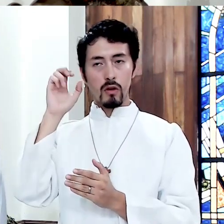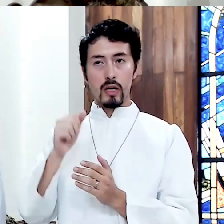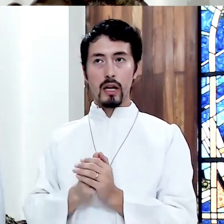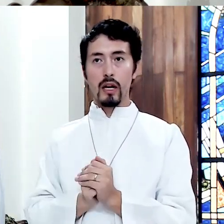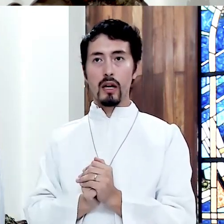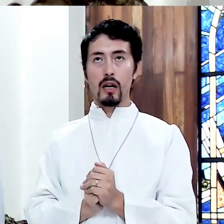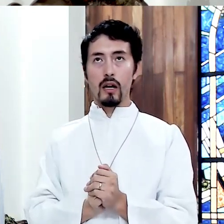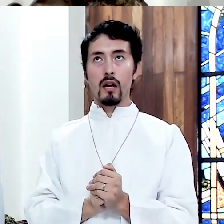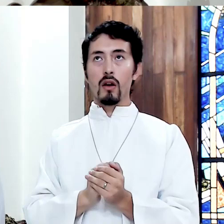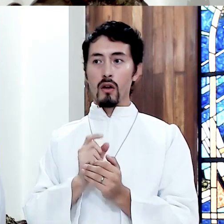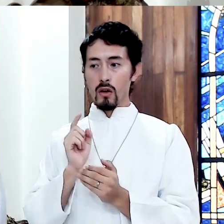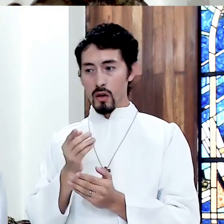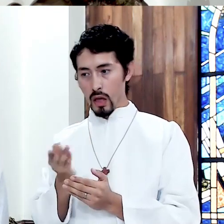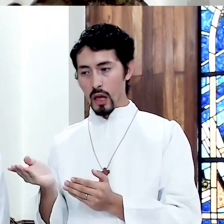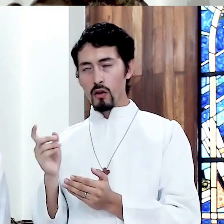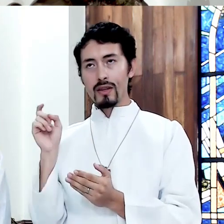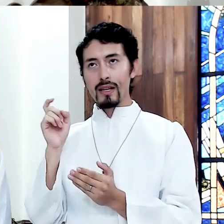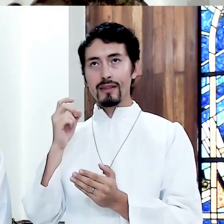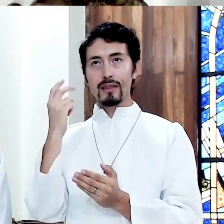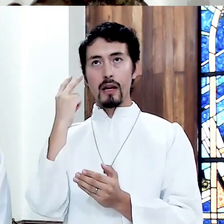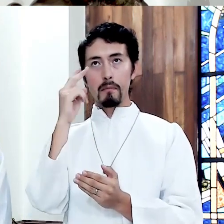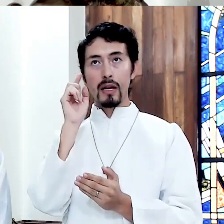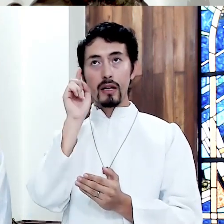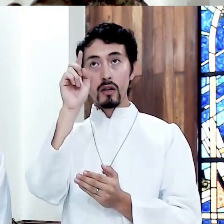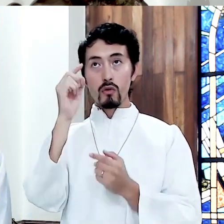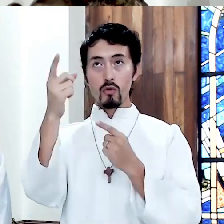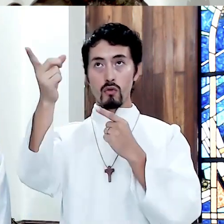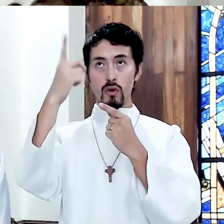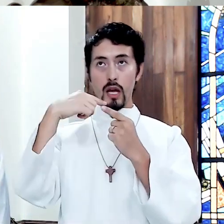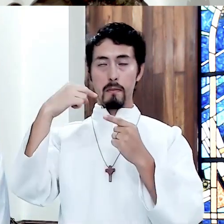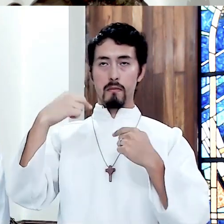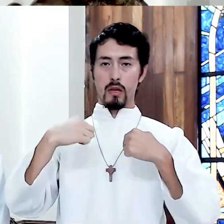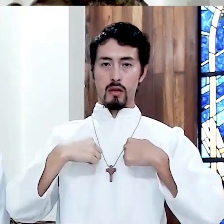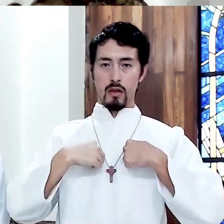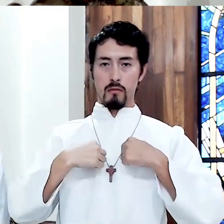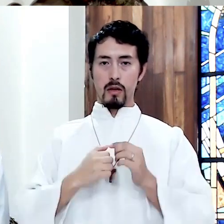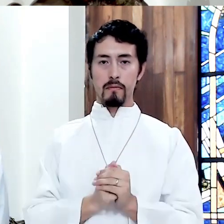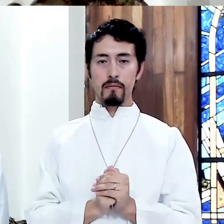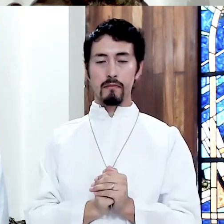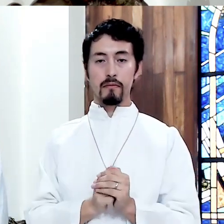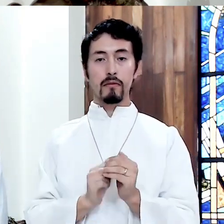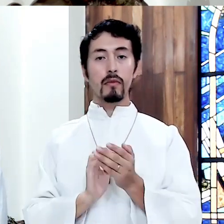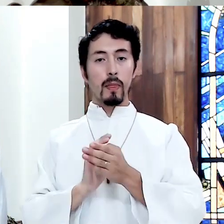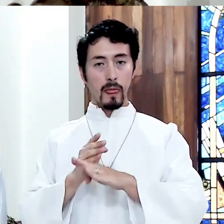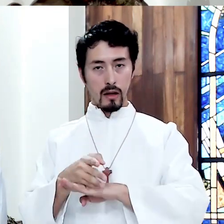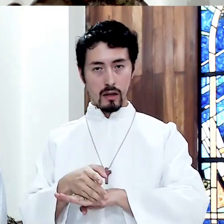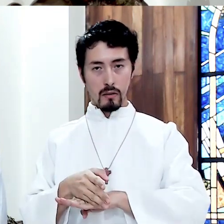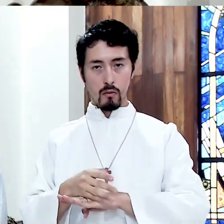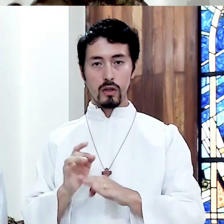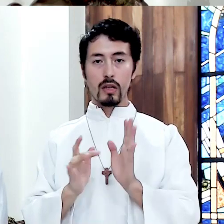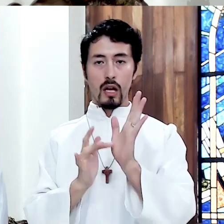enviado. Luego gritó con voz potente, Lázaro, sal de ahí.